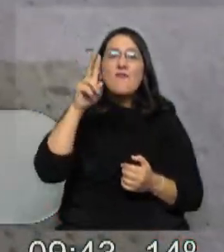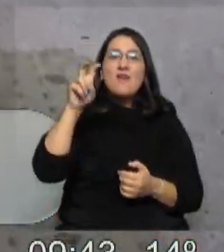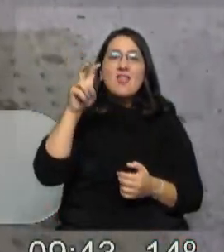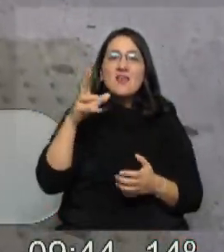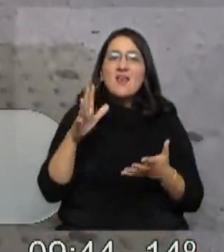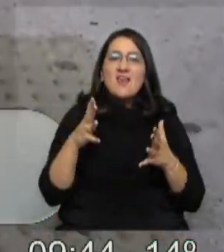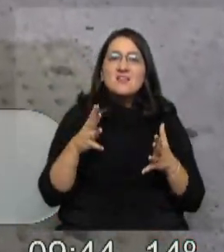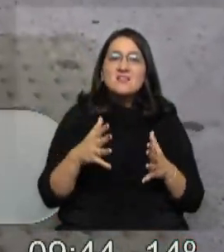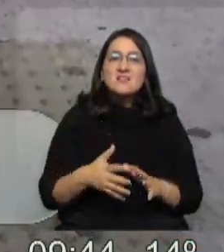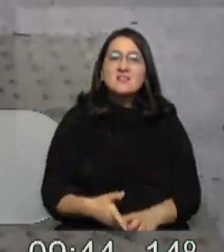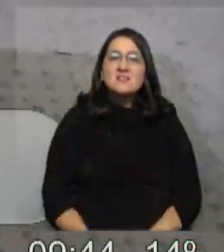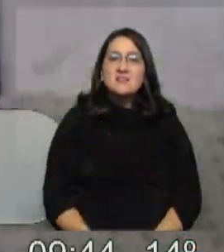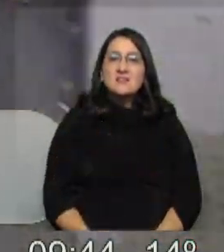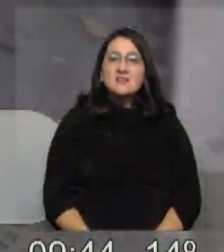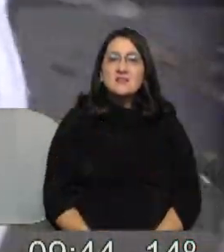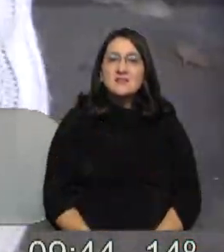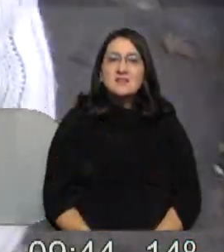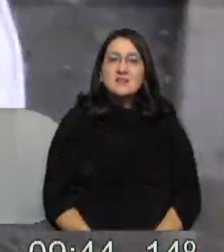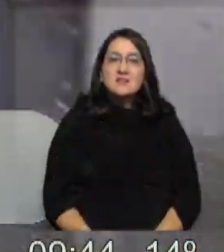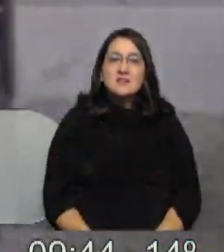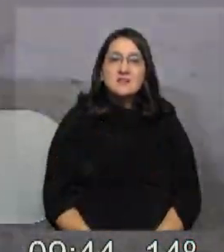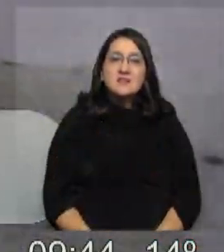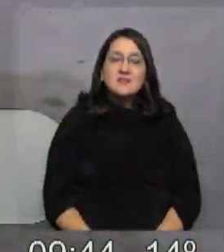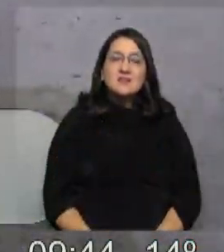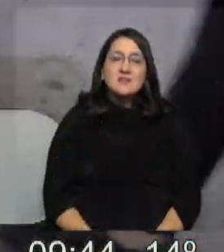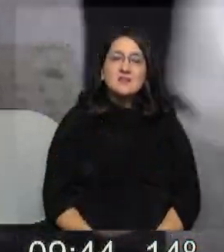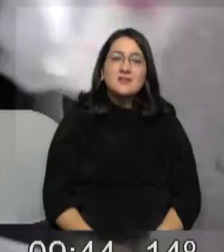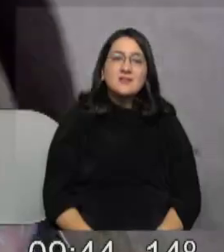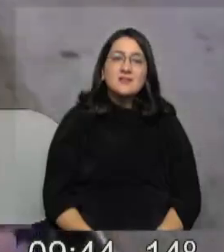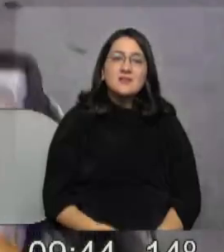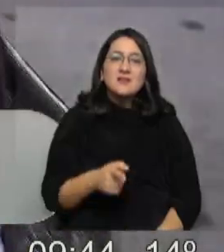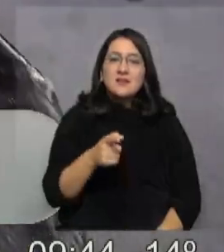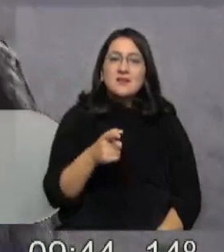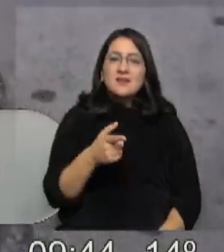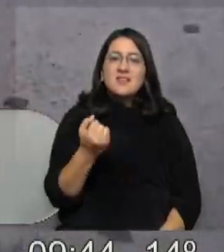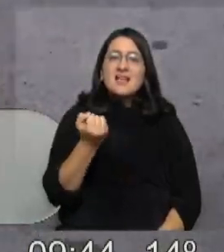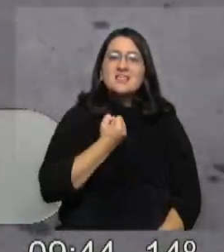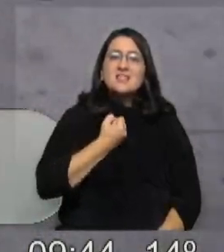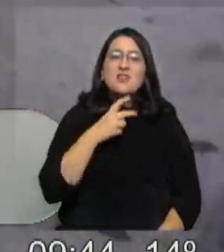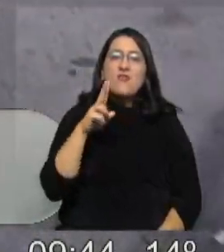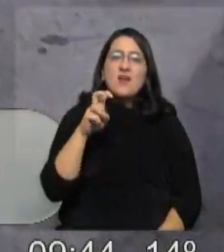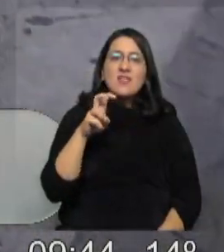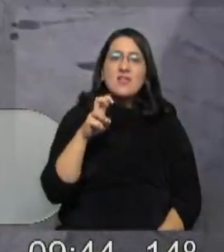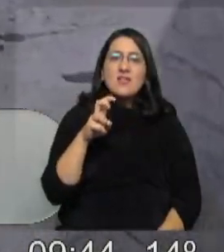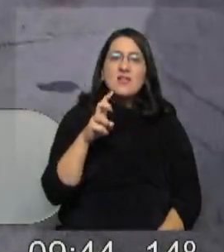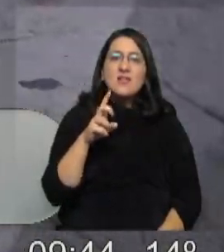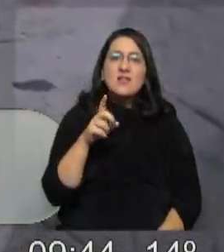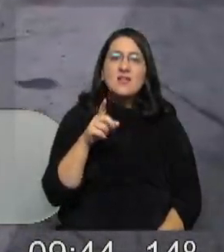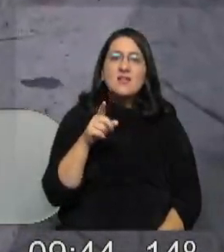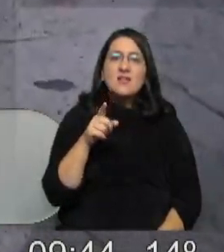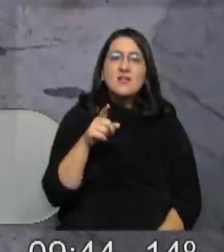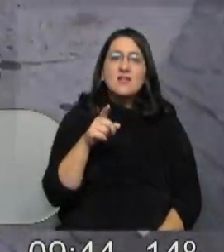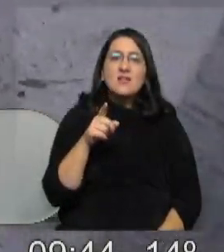ahí? ¿Qué más decir? A ver, señora, ¿qué tiene en la mano? Estamos con la curiosidad, asesino, ¿verdad? Asesino verde. Acá. A ver,